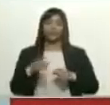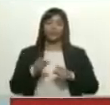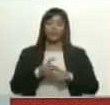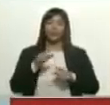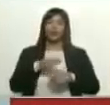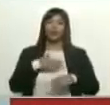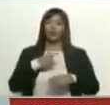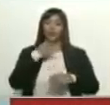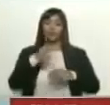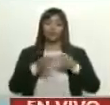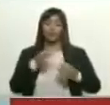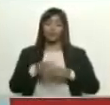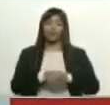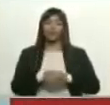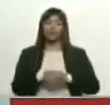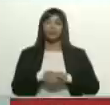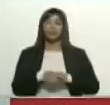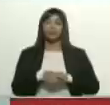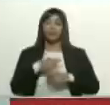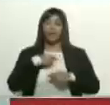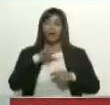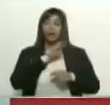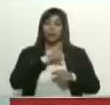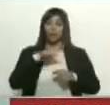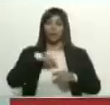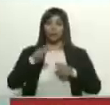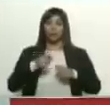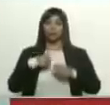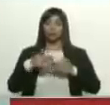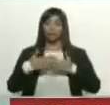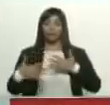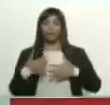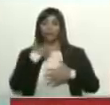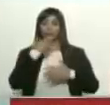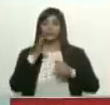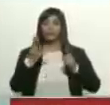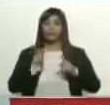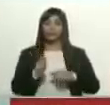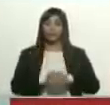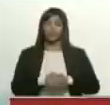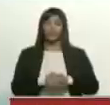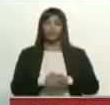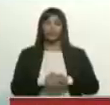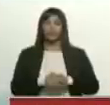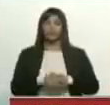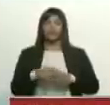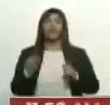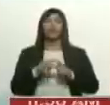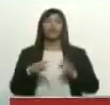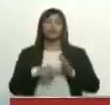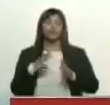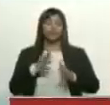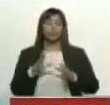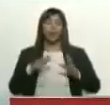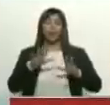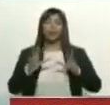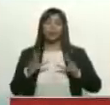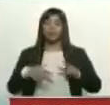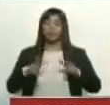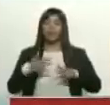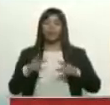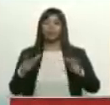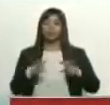Igualmente quiero destacar que en el juicio, que se extendió por casi 6 meses y tuvo un total de 13